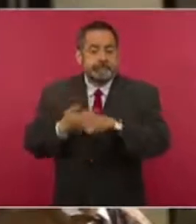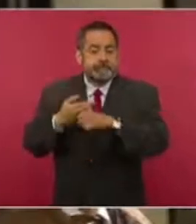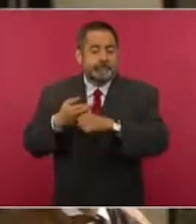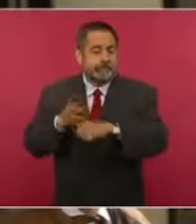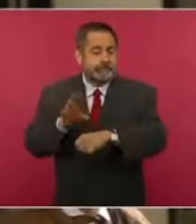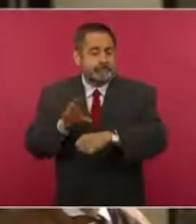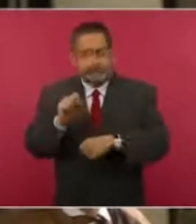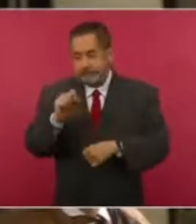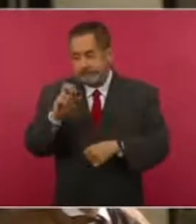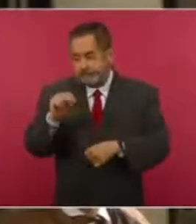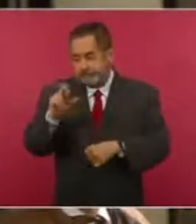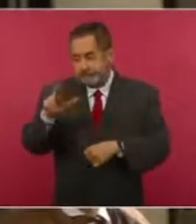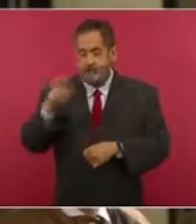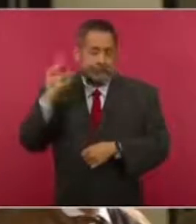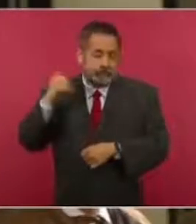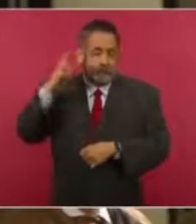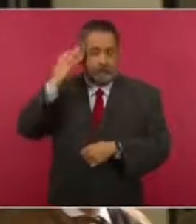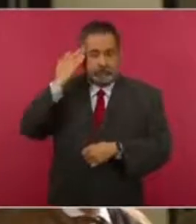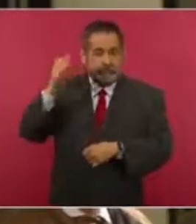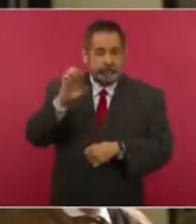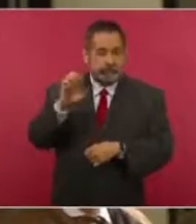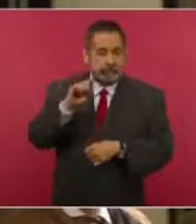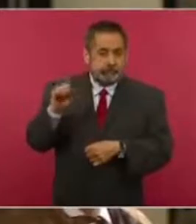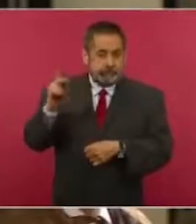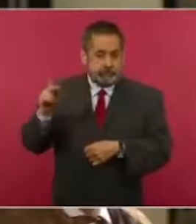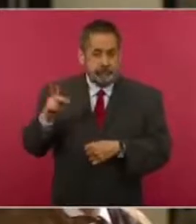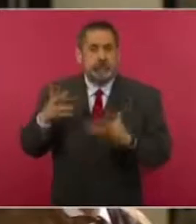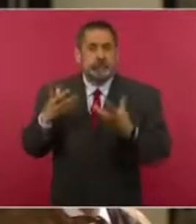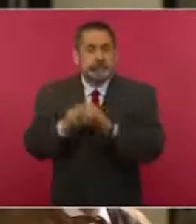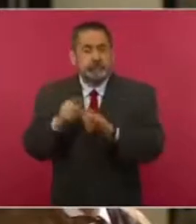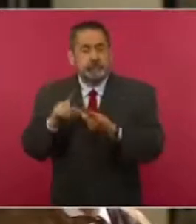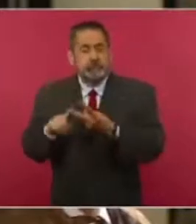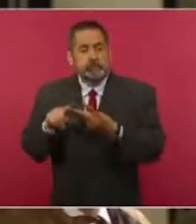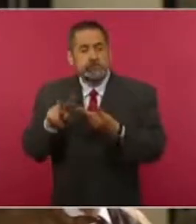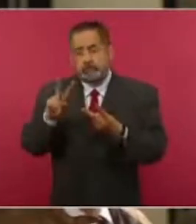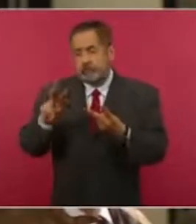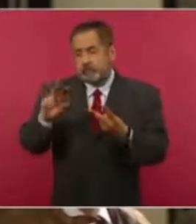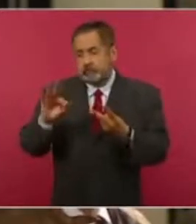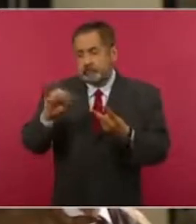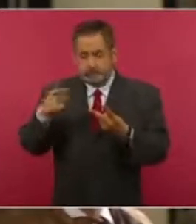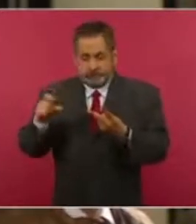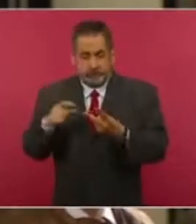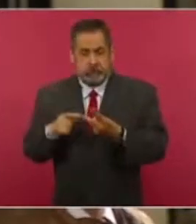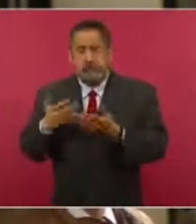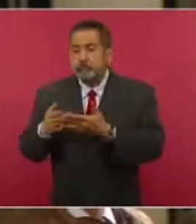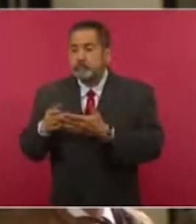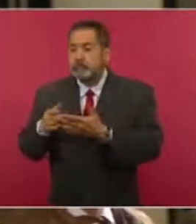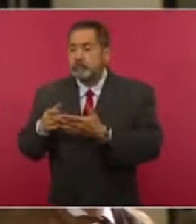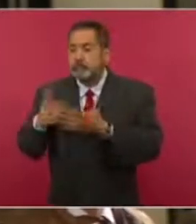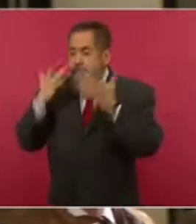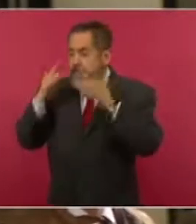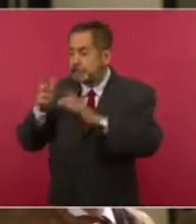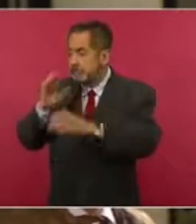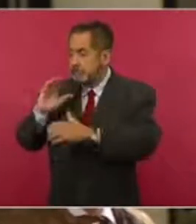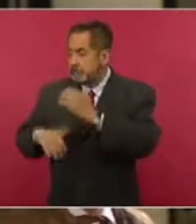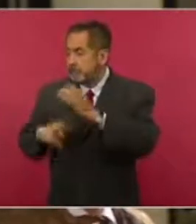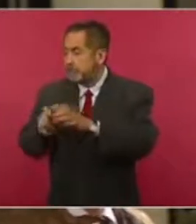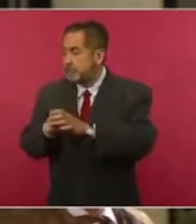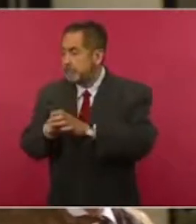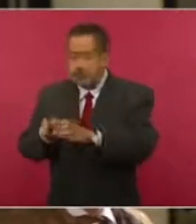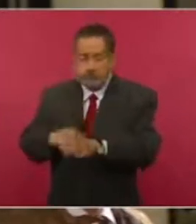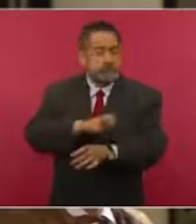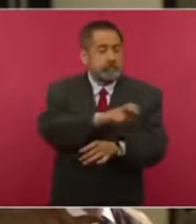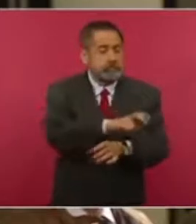de la Secretaría de Comunicaciones y Transportes con Fox. Ahora representa a varias empresas de los sectores donde se desempeñó